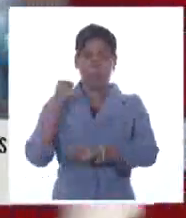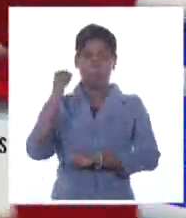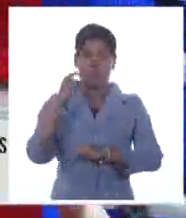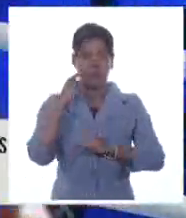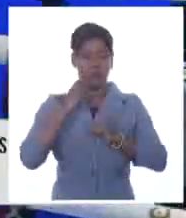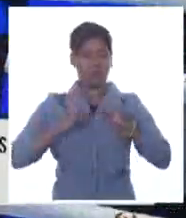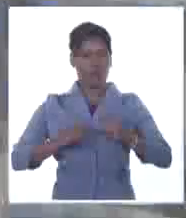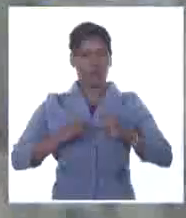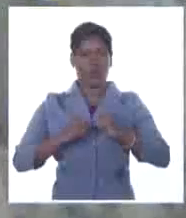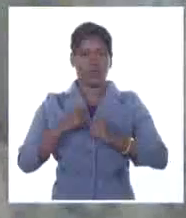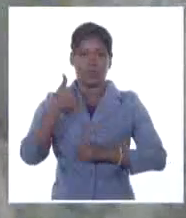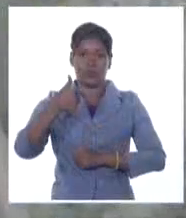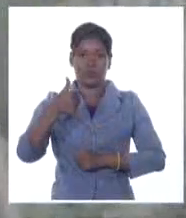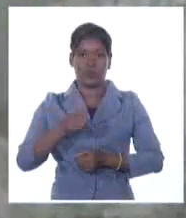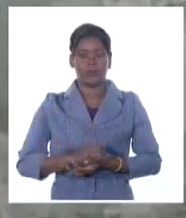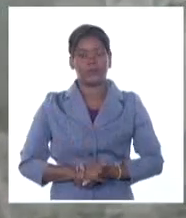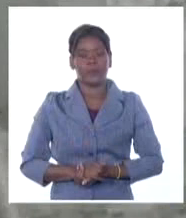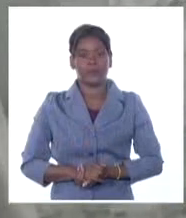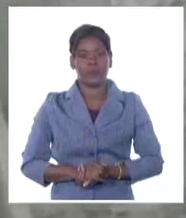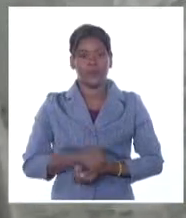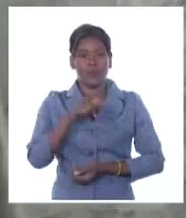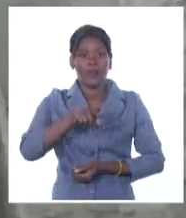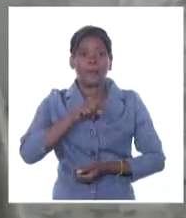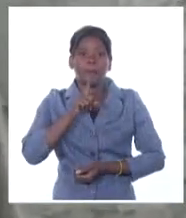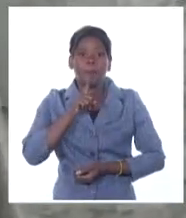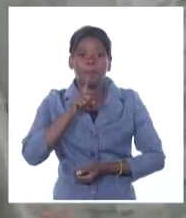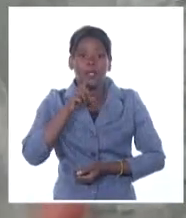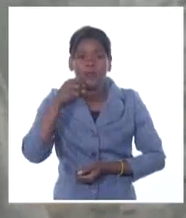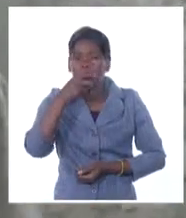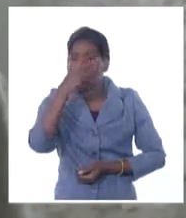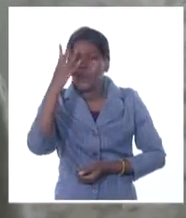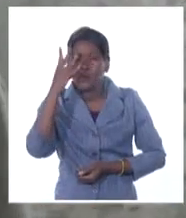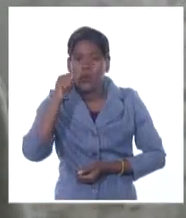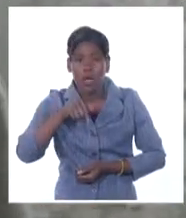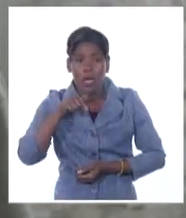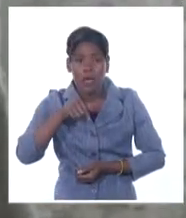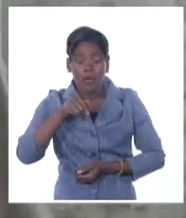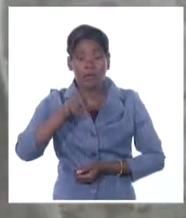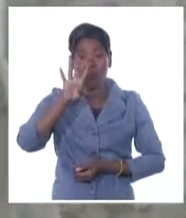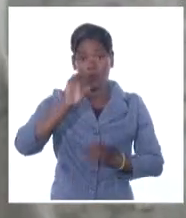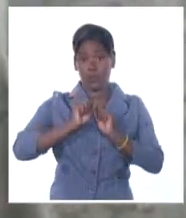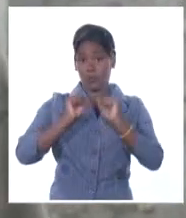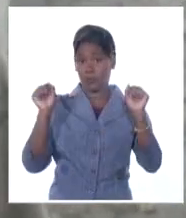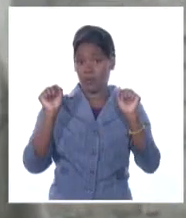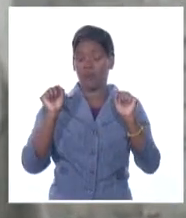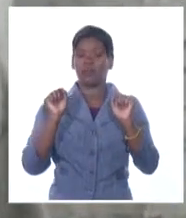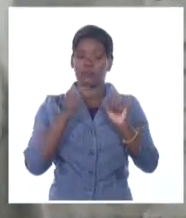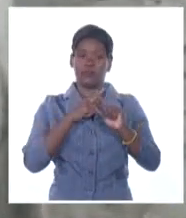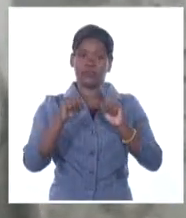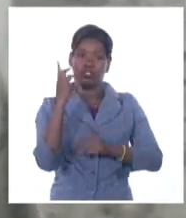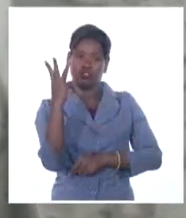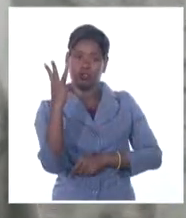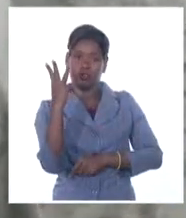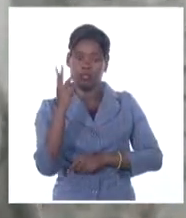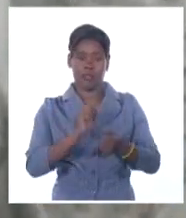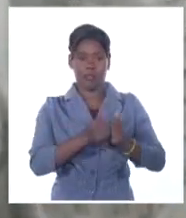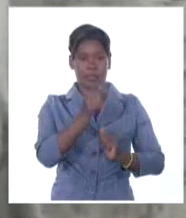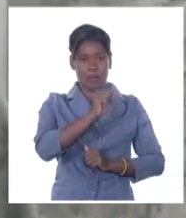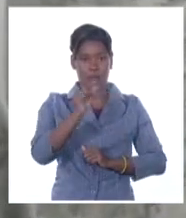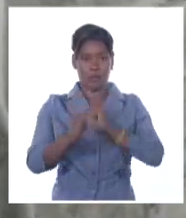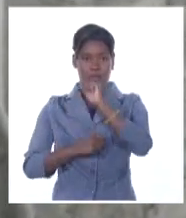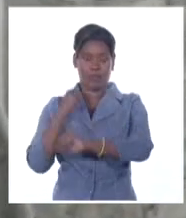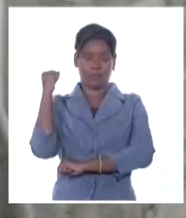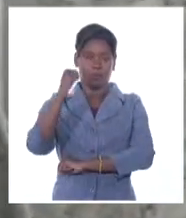presentación de Fernando Arzola. Este viernes, hora de la madrugada en Cuba, desde las 4 de la mañana, otros tres de nuestros boxeadores